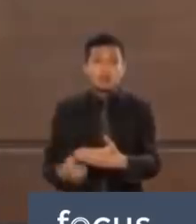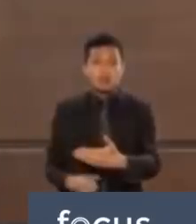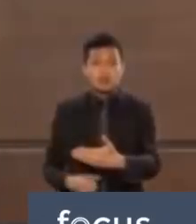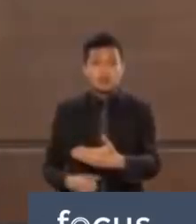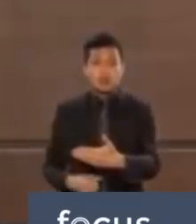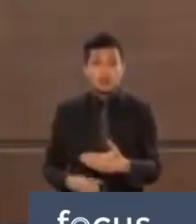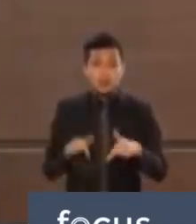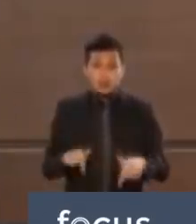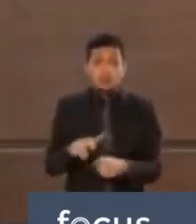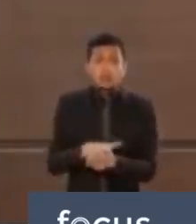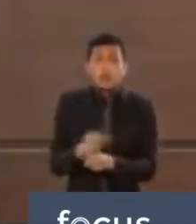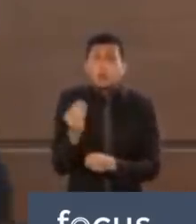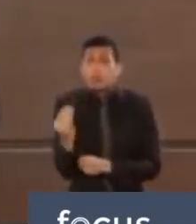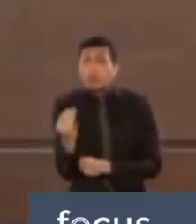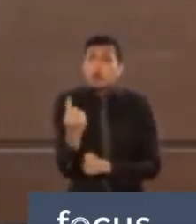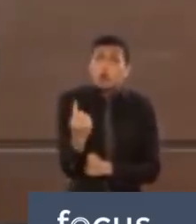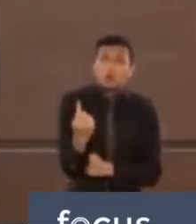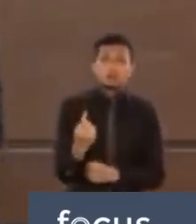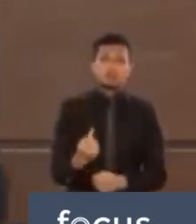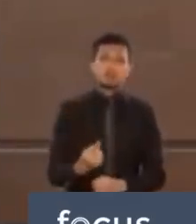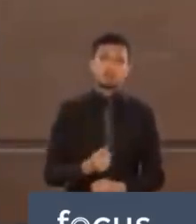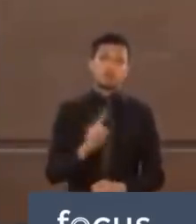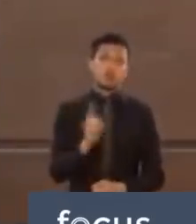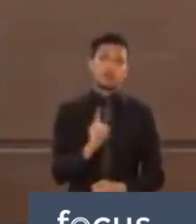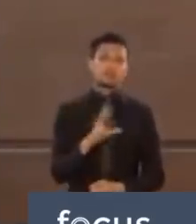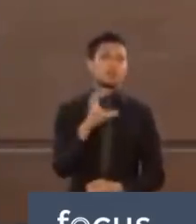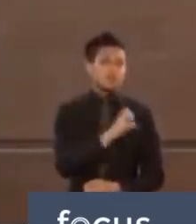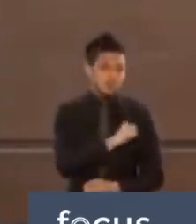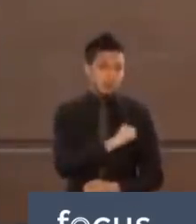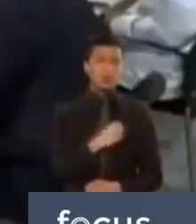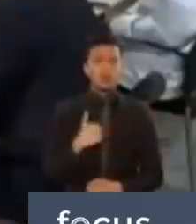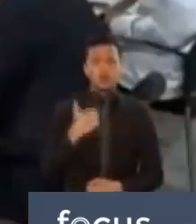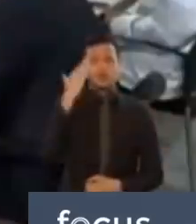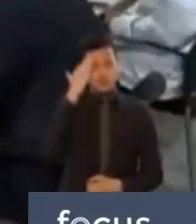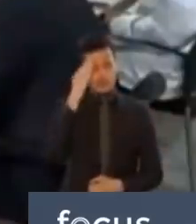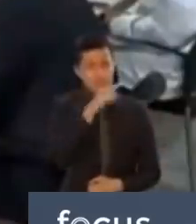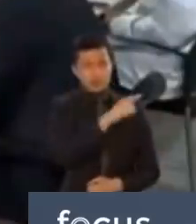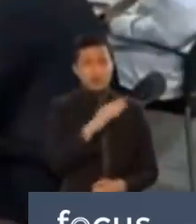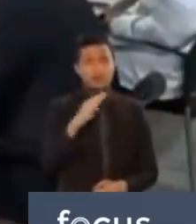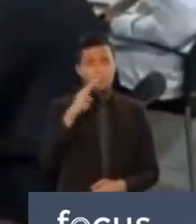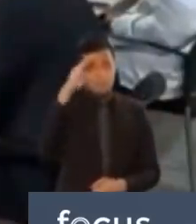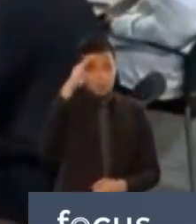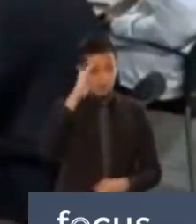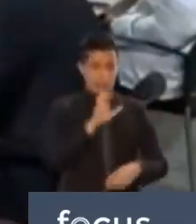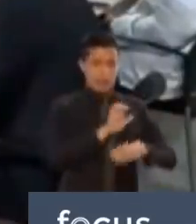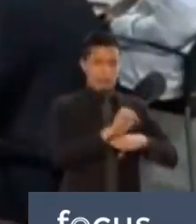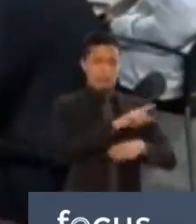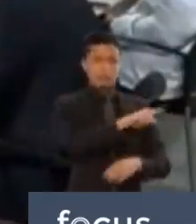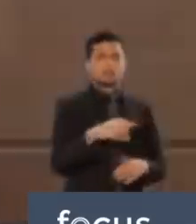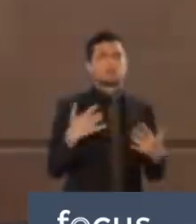Entonces, este no es un caso aislado, desafortunadamente. Y sé que quien más lo lamenta es la propia policía, por supuesto,